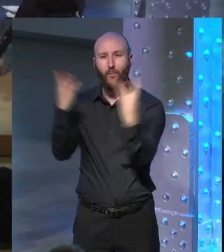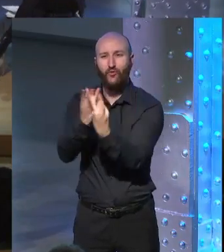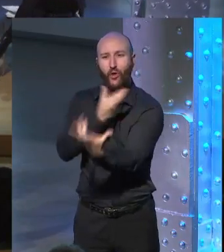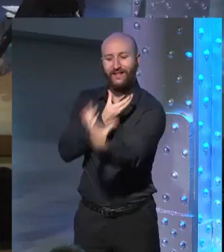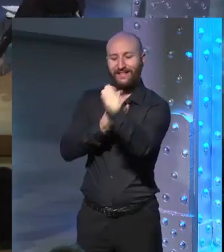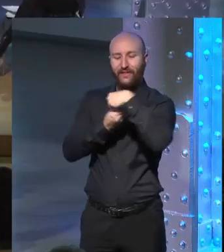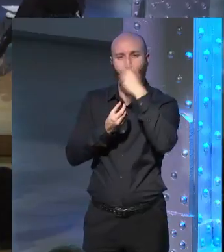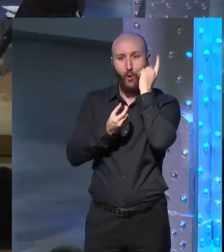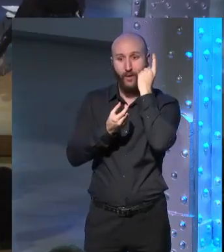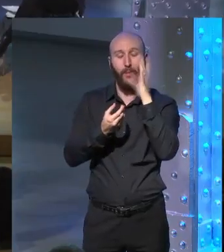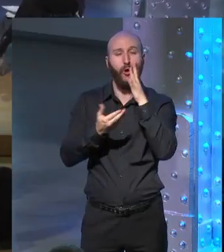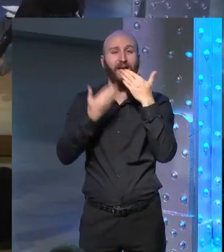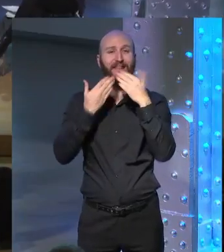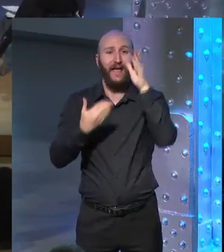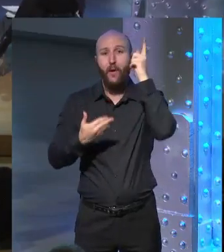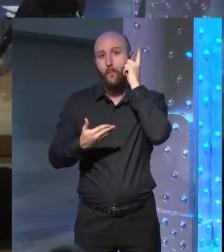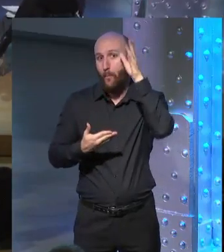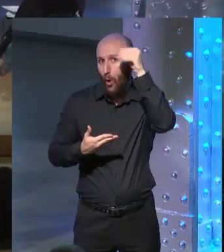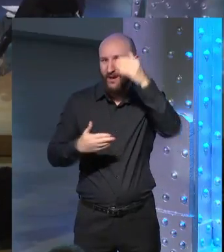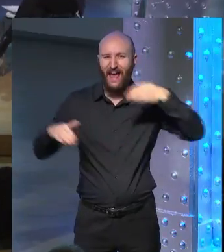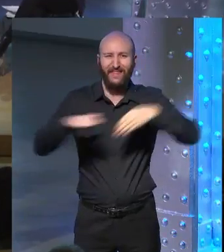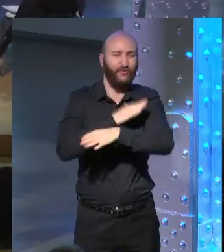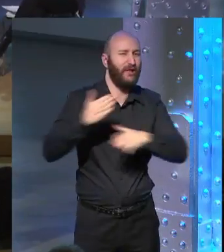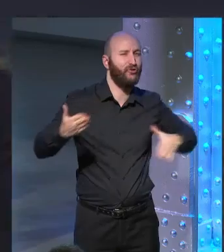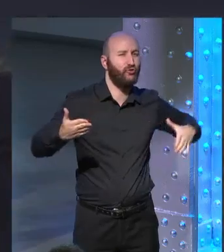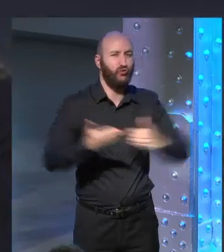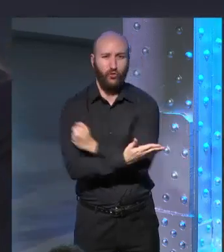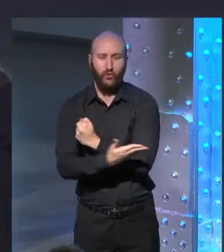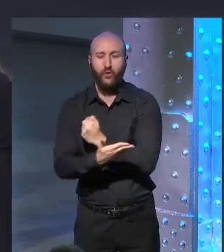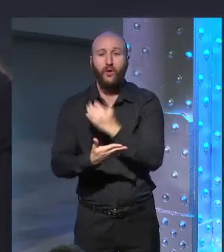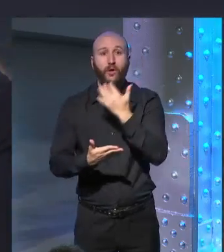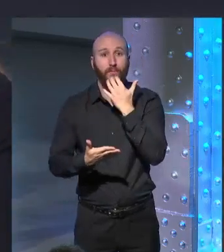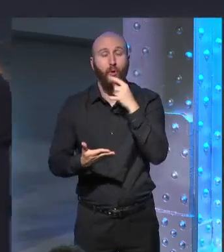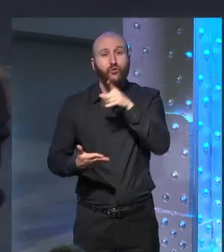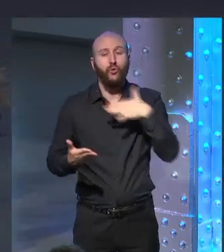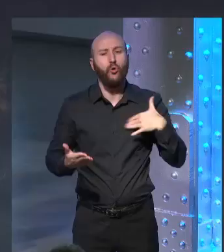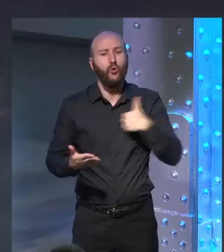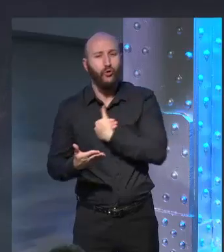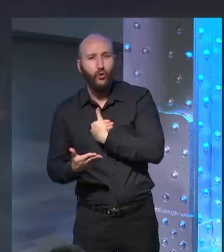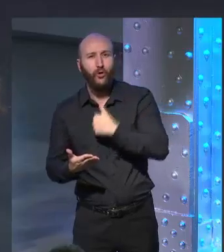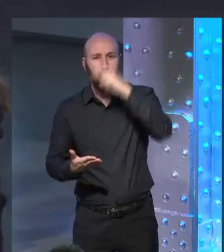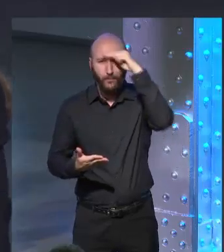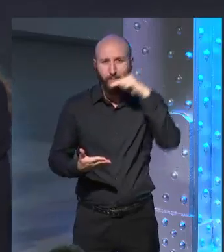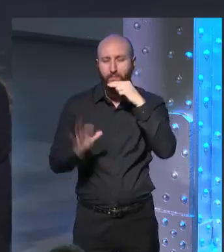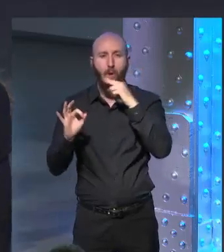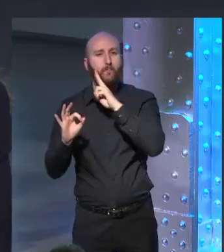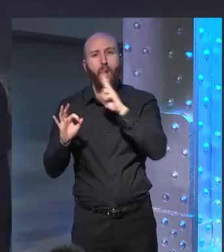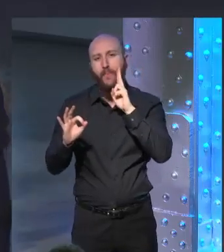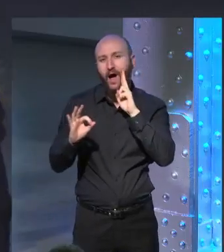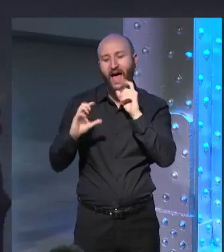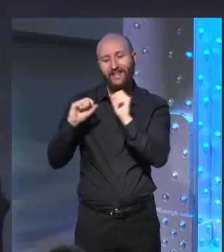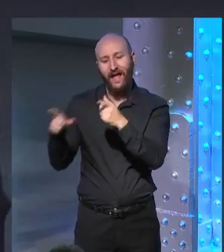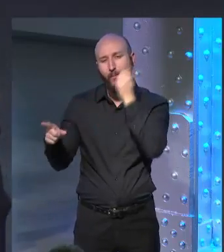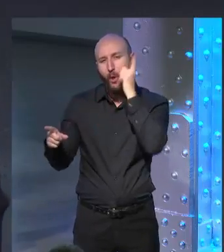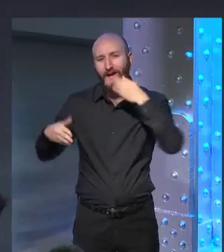smartphone van a tener acceso a todo, dices, ¿cuál es ese acto en el que tú como madre o como padre le das el dispositivo a un